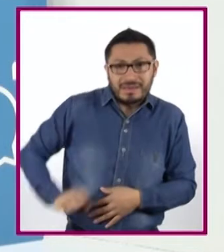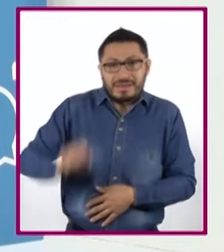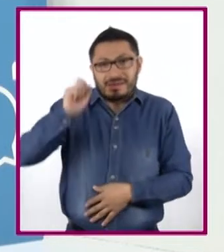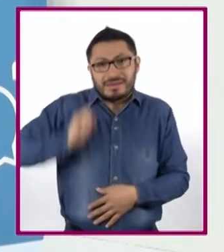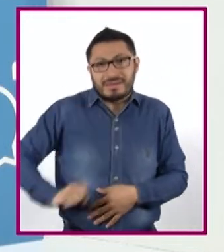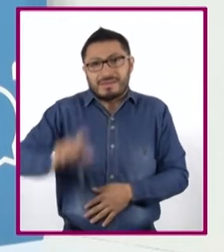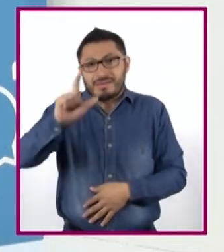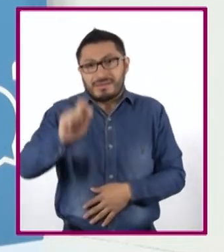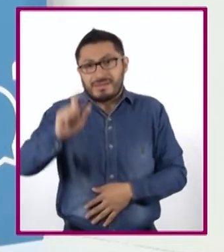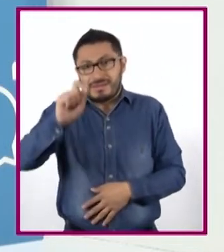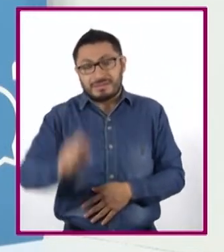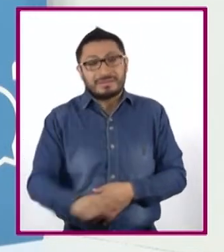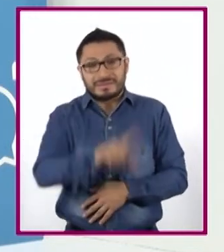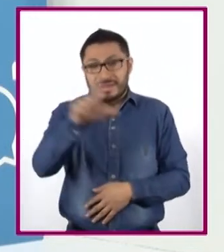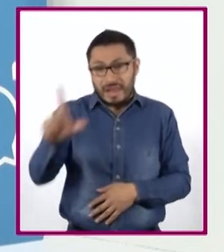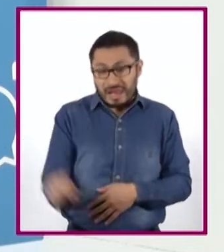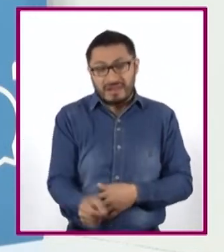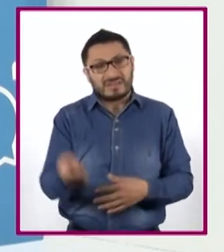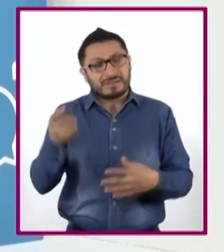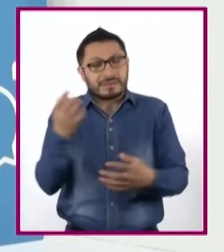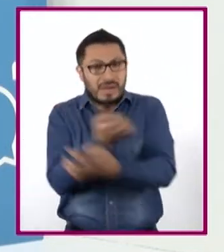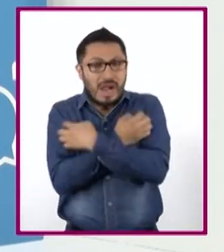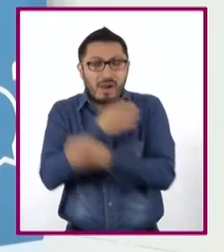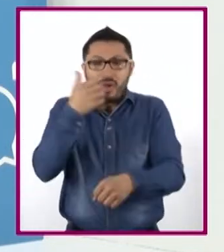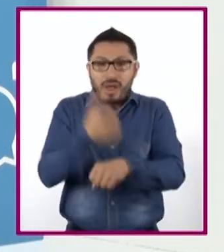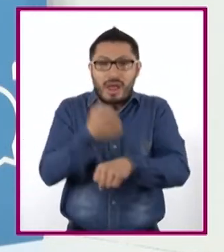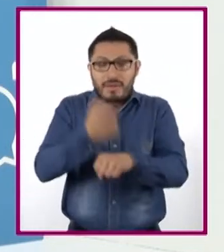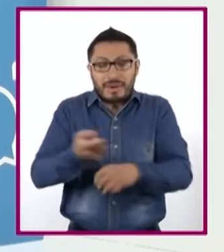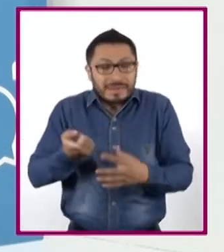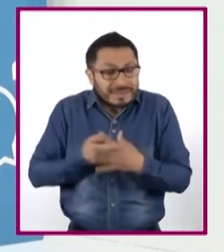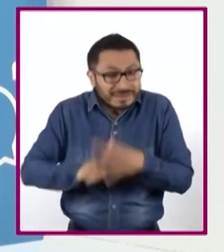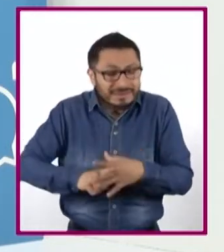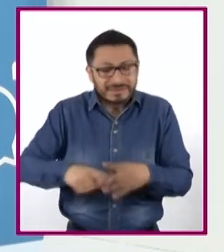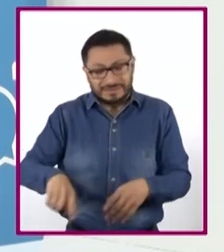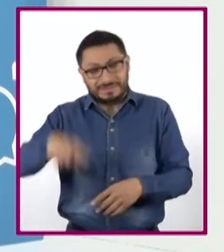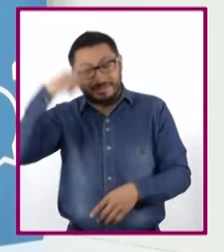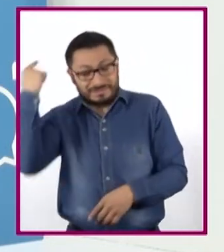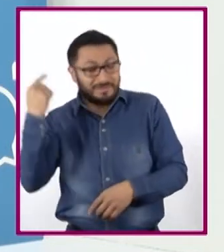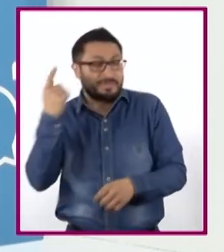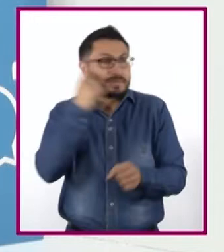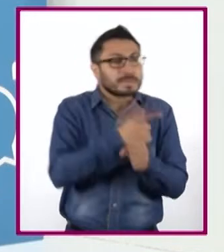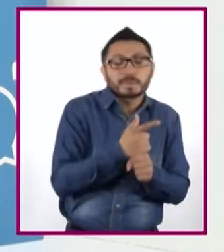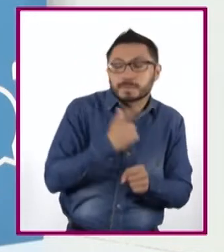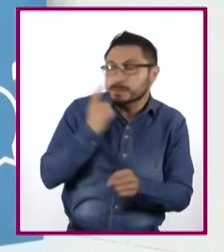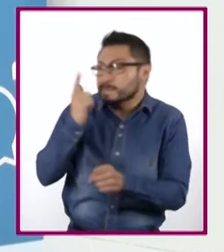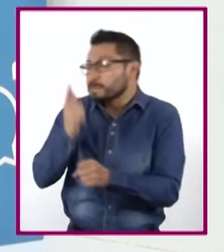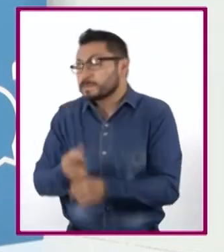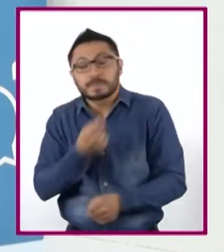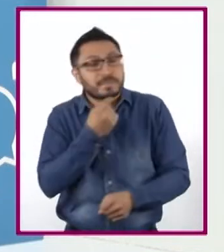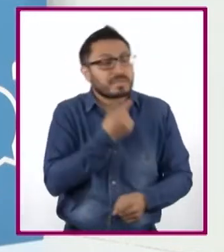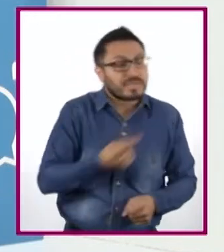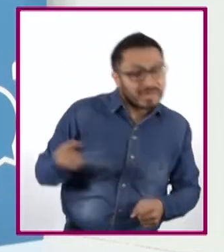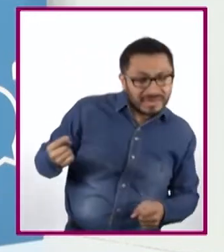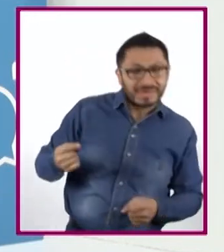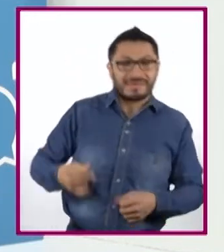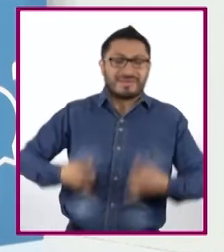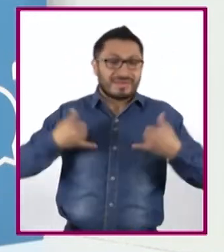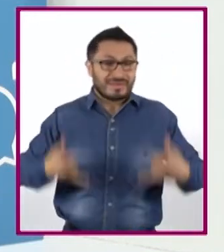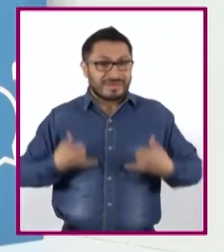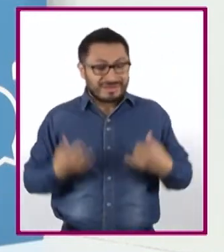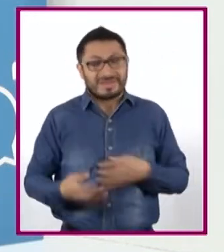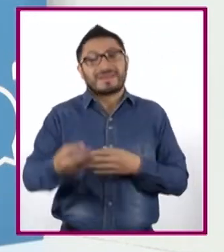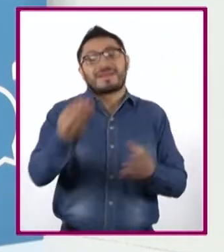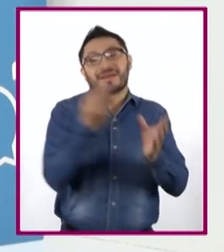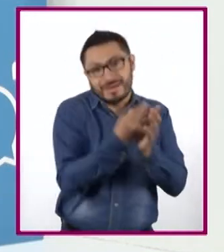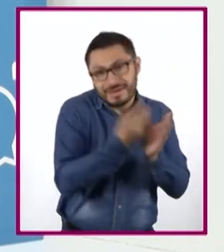Al masificarse la educación primaria, cada vez era más fácil encontrar niños y adolescentes tomando clase en lugar de apoyar en el